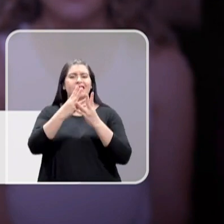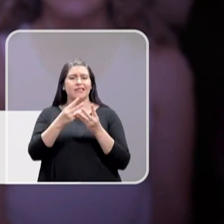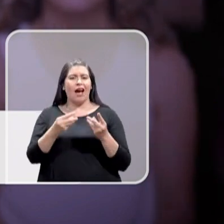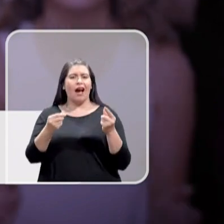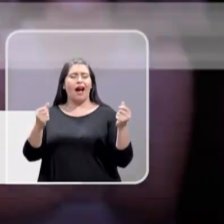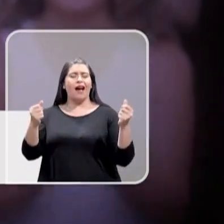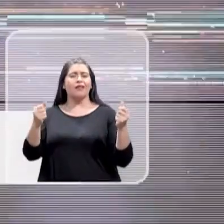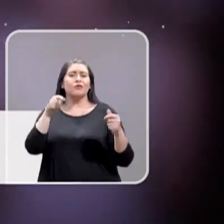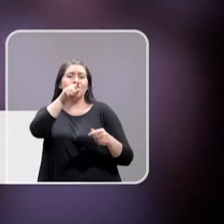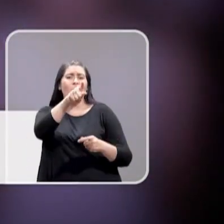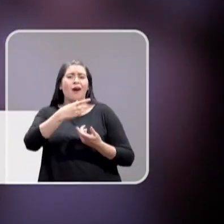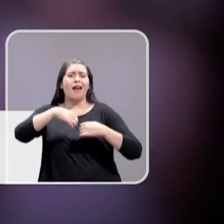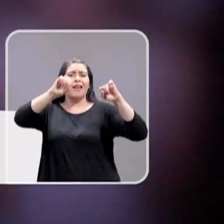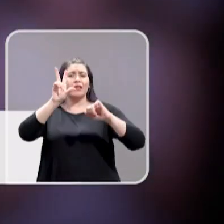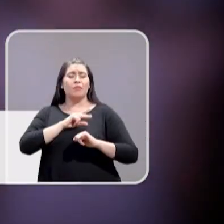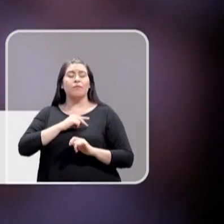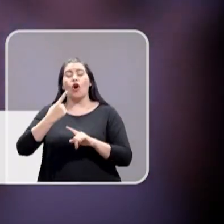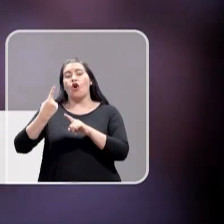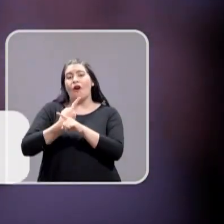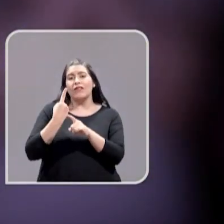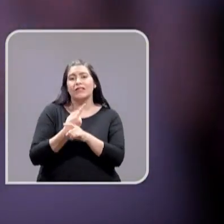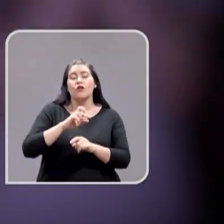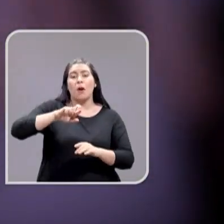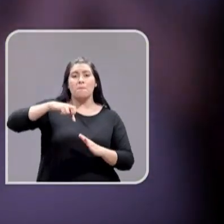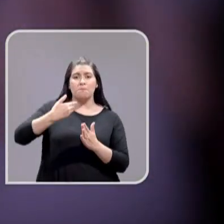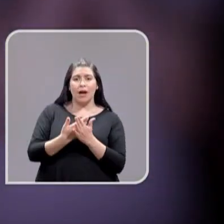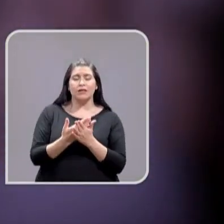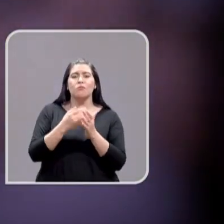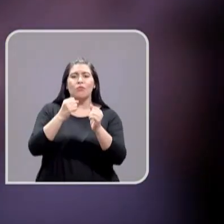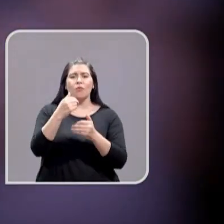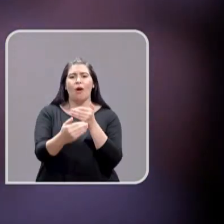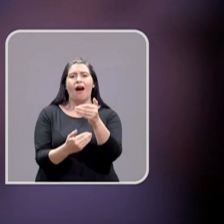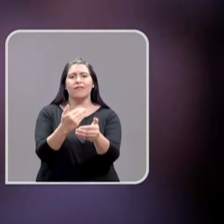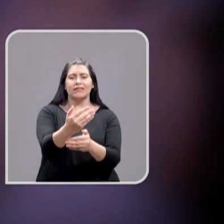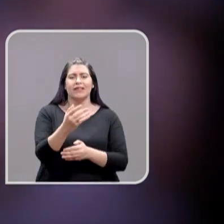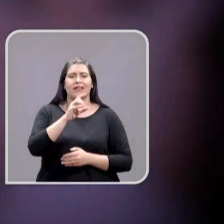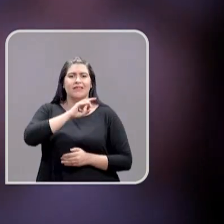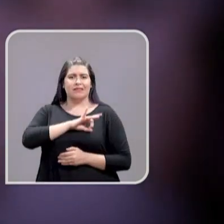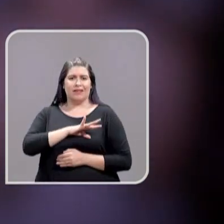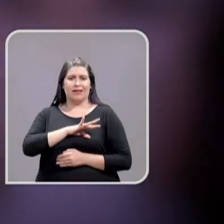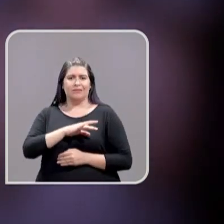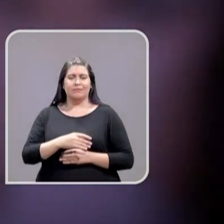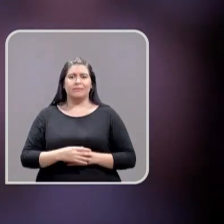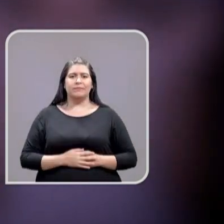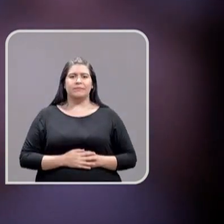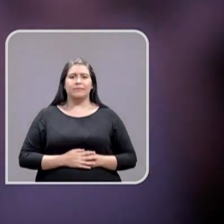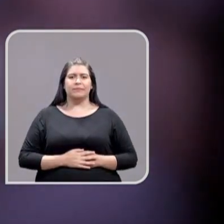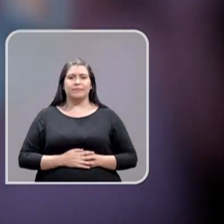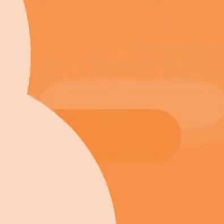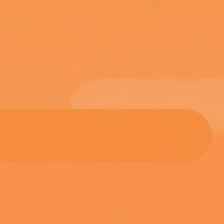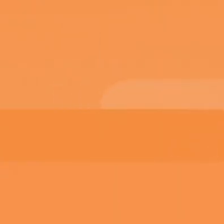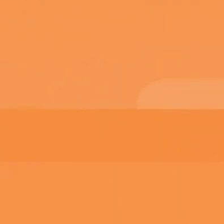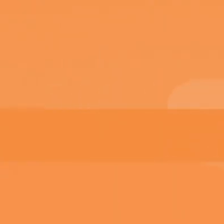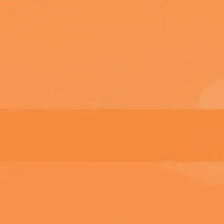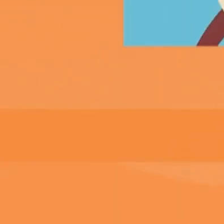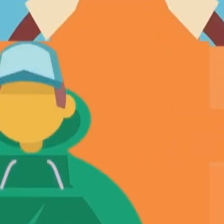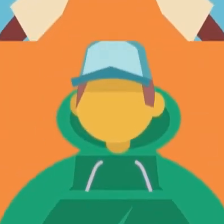problemas. Zanjar. Correcto, te llevaste el premio. Conversando y en paz, podemos avanzar como chilenos.